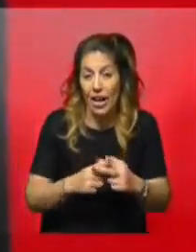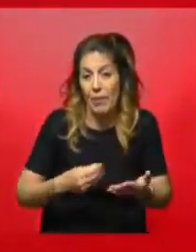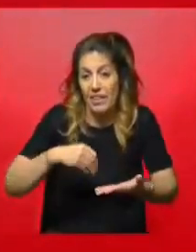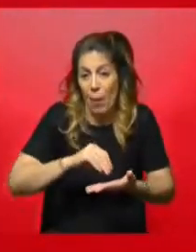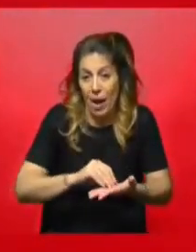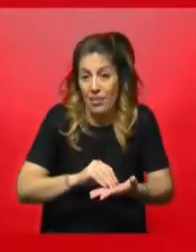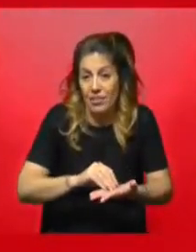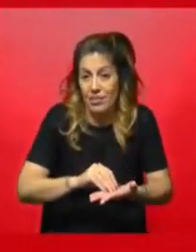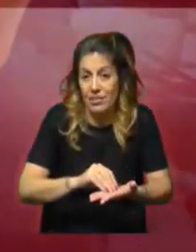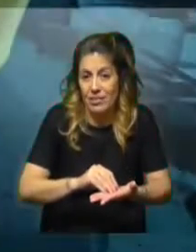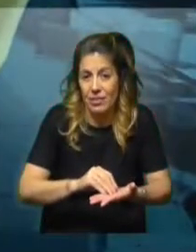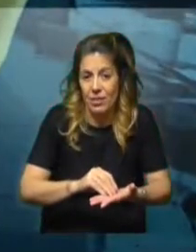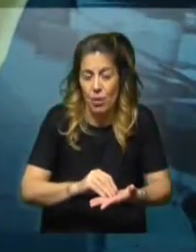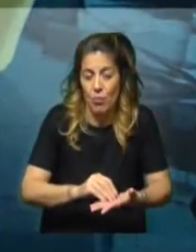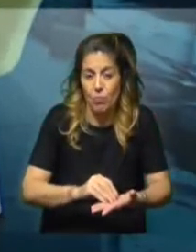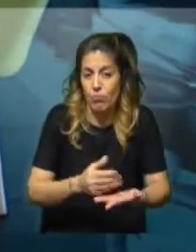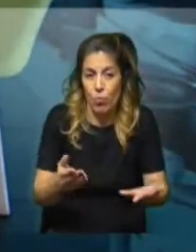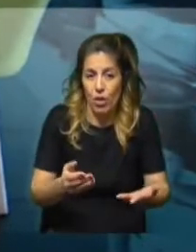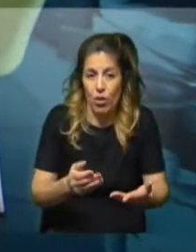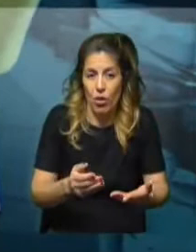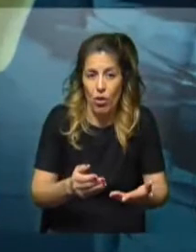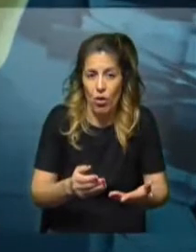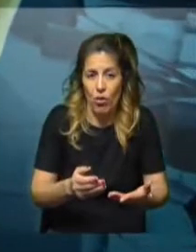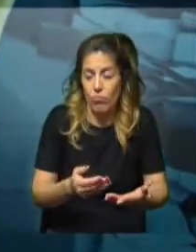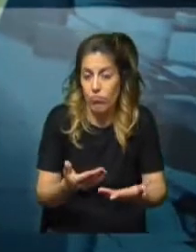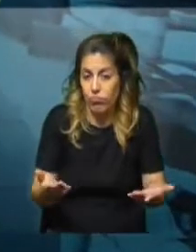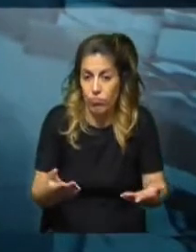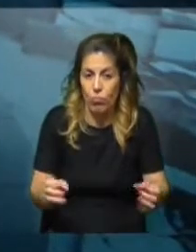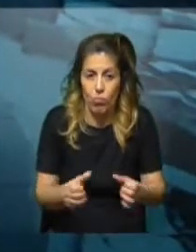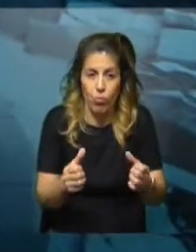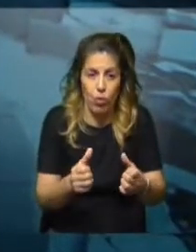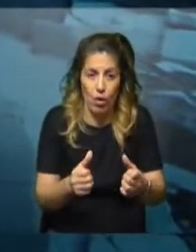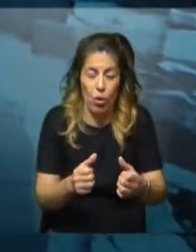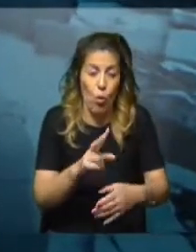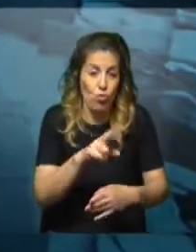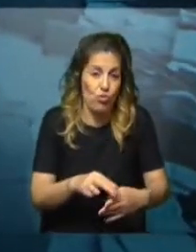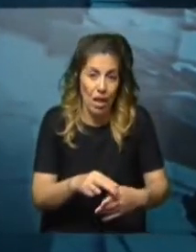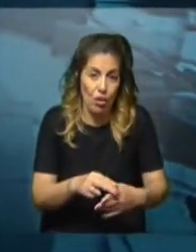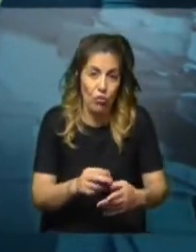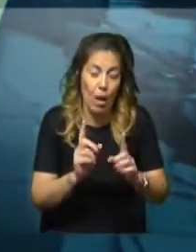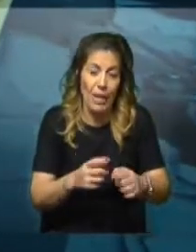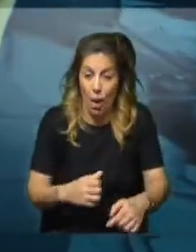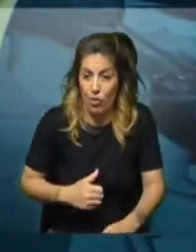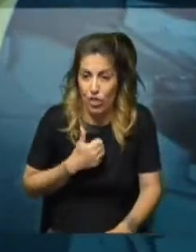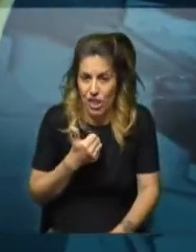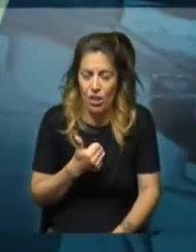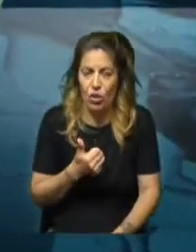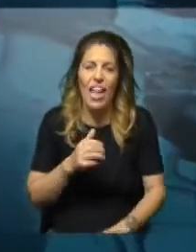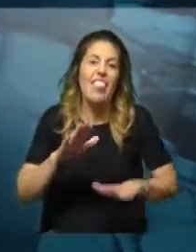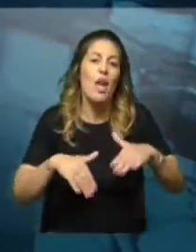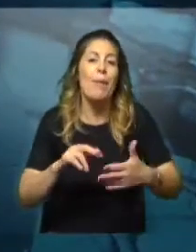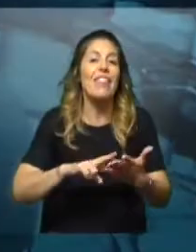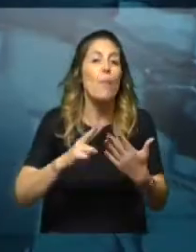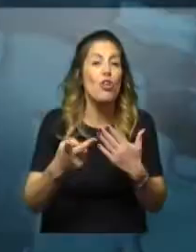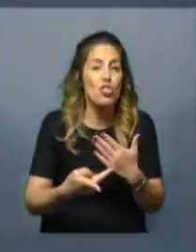golpear con un martillo y luego un clavo pero puedo agarrar un zapato no de suela dura y y también este clavar este proyecto